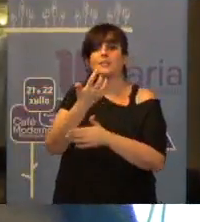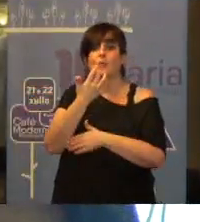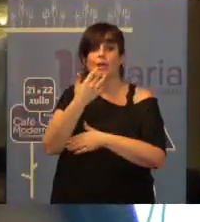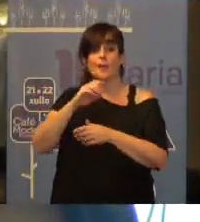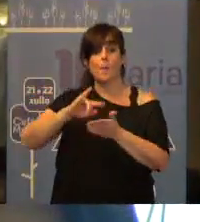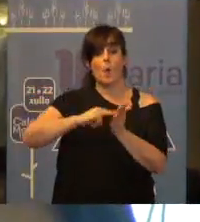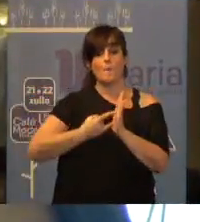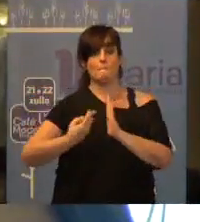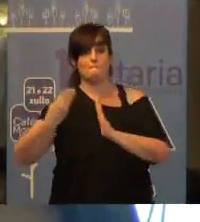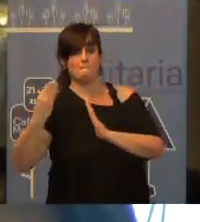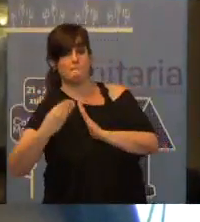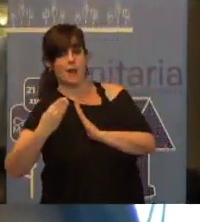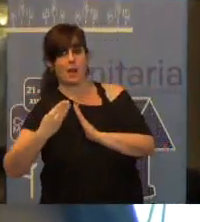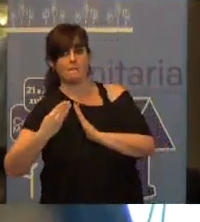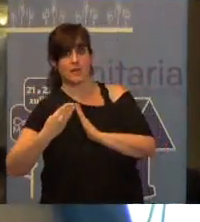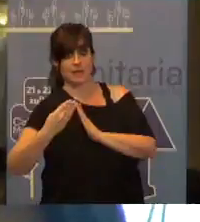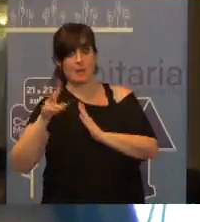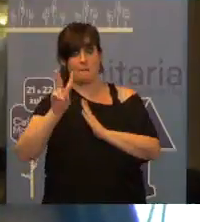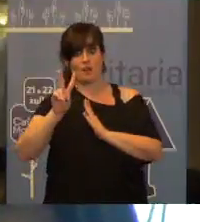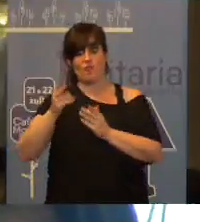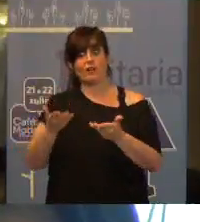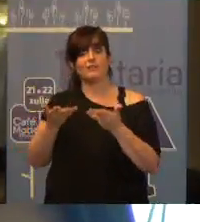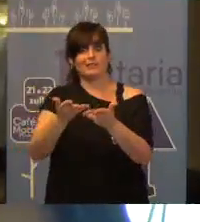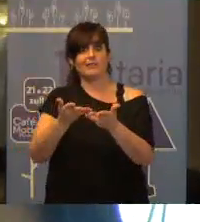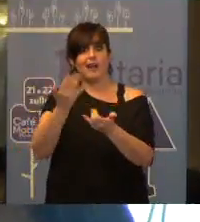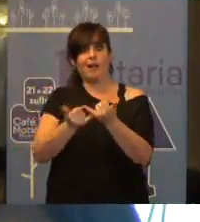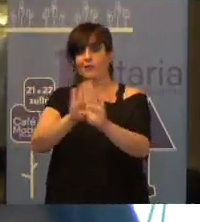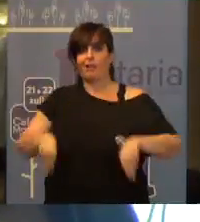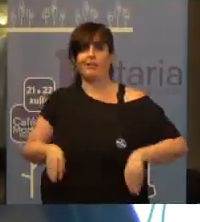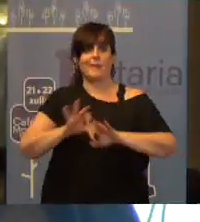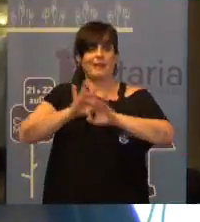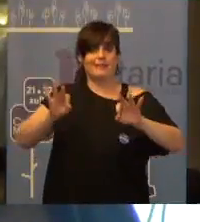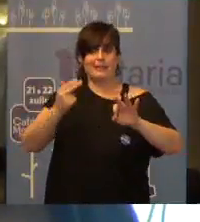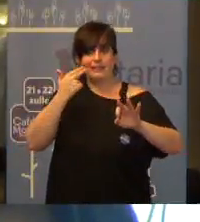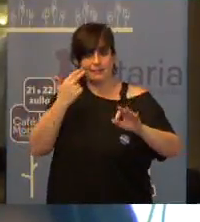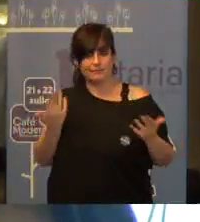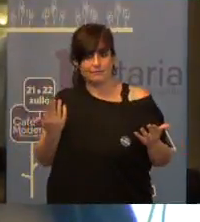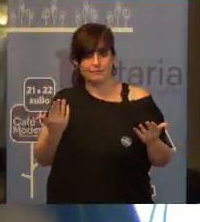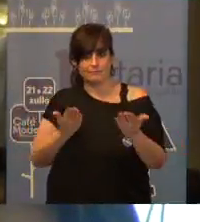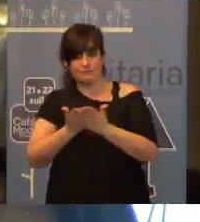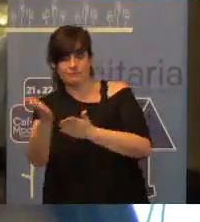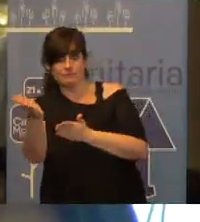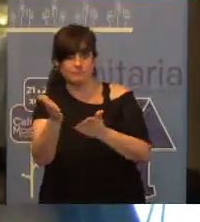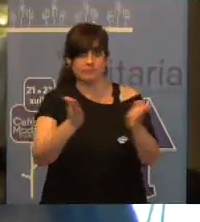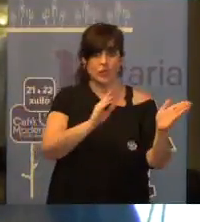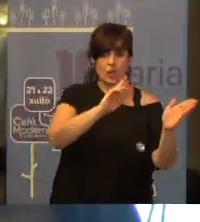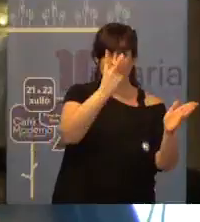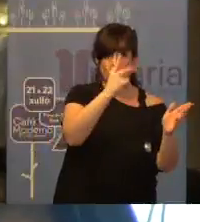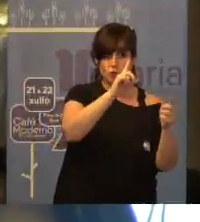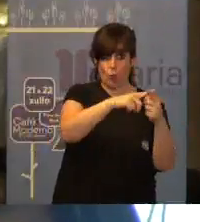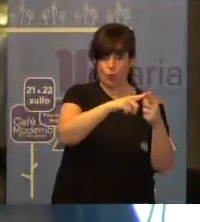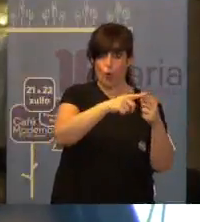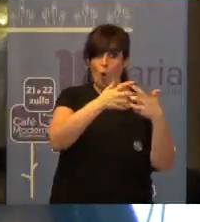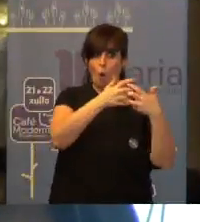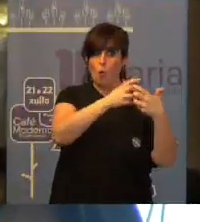B que propoñía Varoufakis. Non sei como saliría. Tiñan dúas opcións, morrer dando a batalla